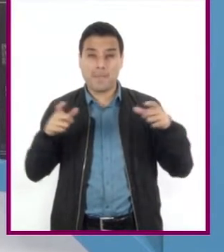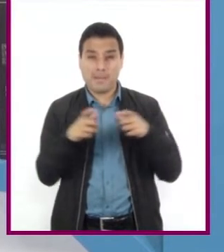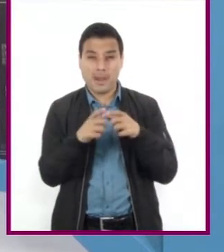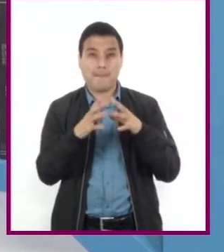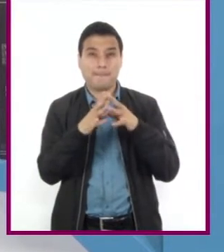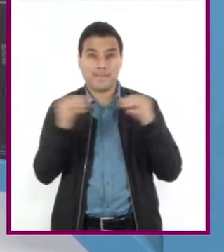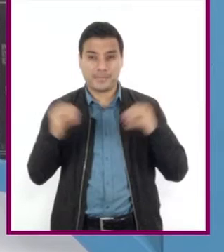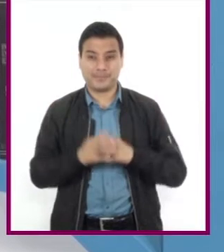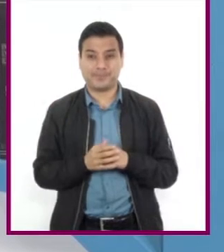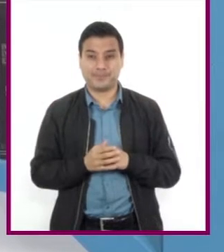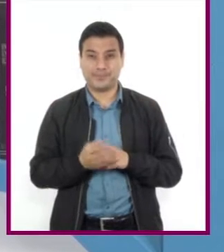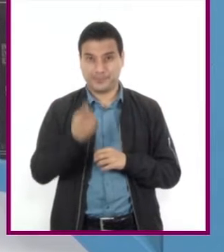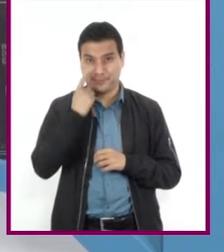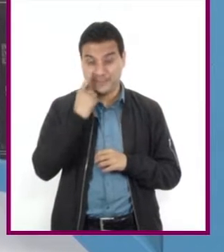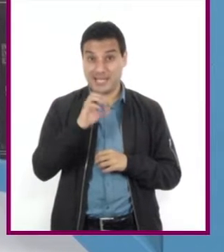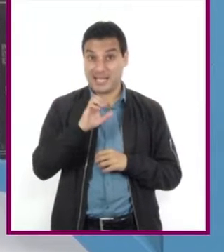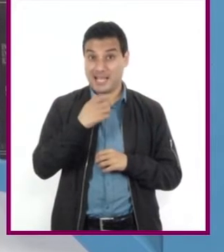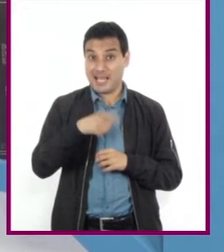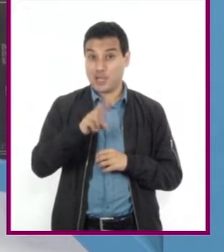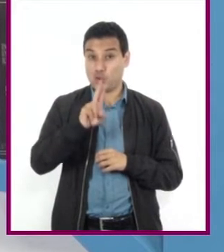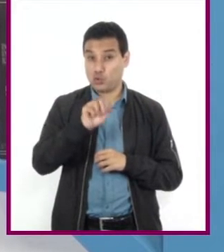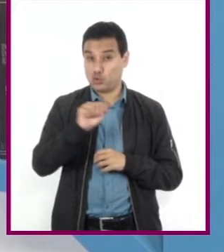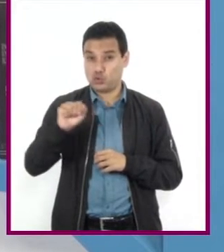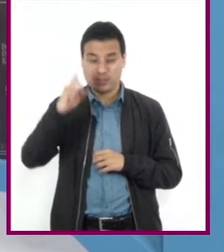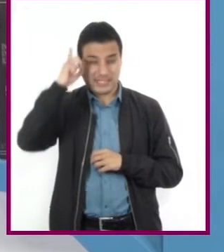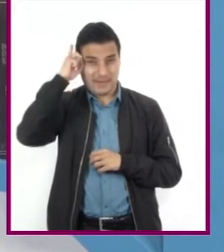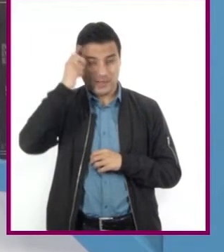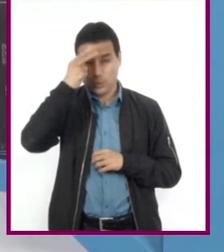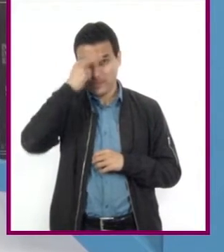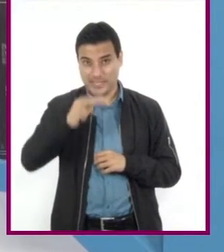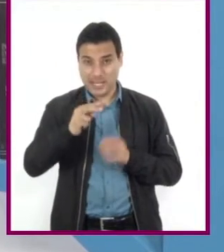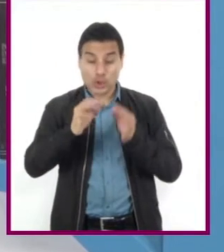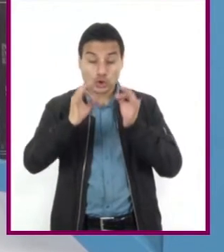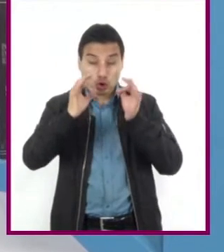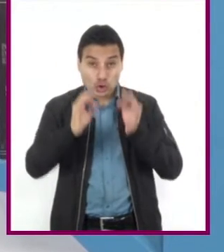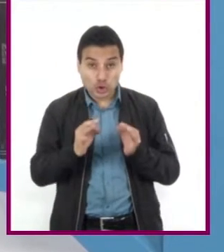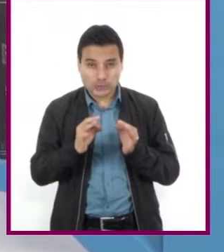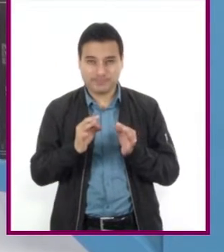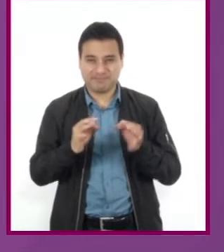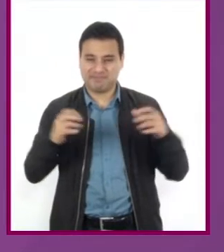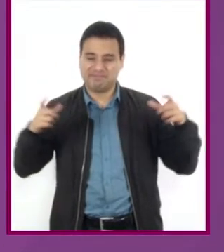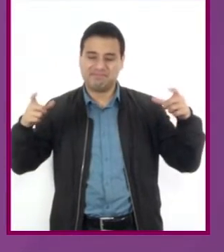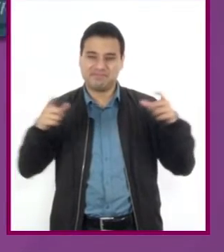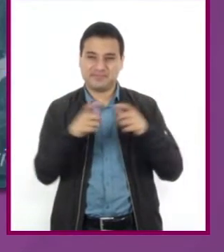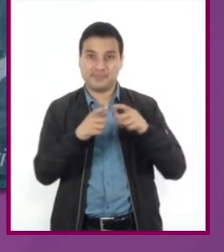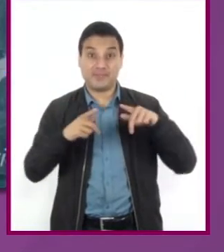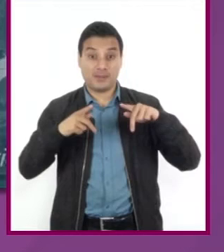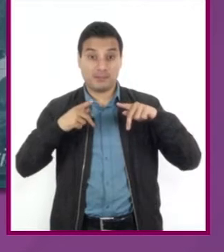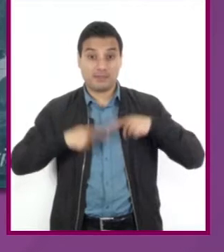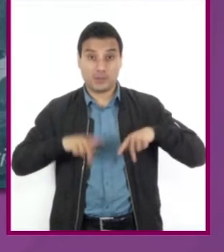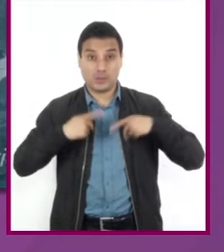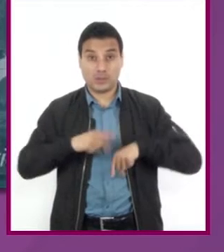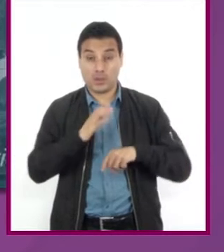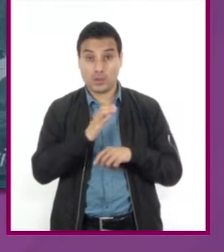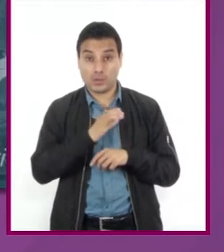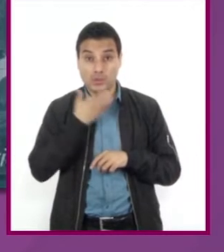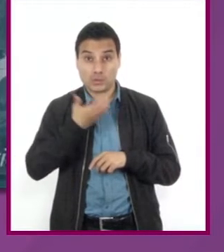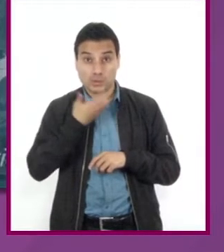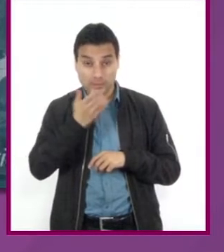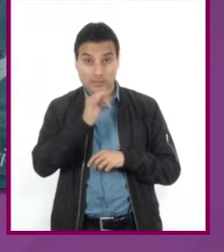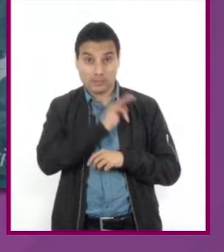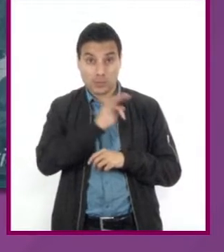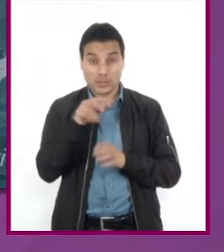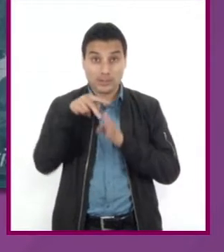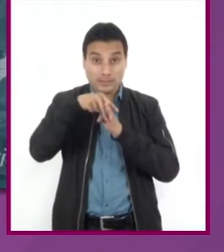del Equus mexicanus o caballo mexicano de la Edad de Hielo, que no fue domesticado para usarlo como animal de carga o de